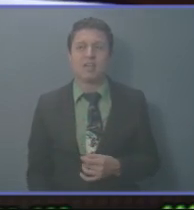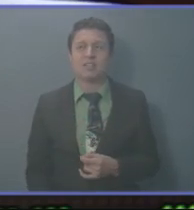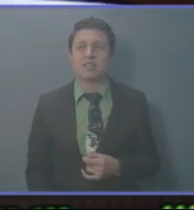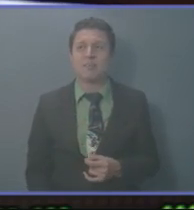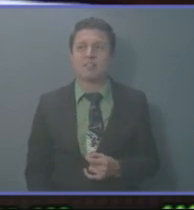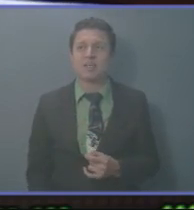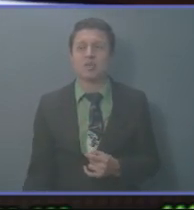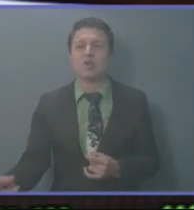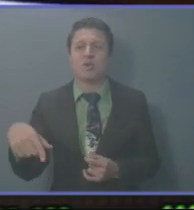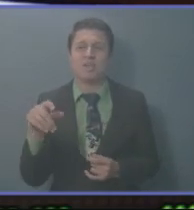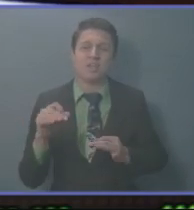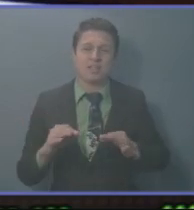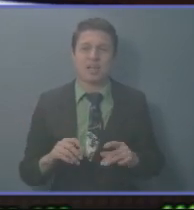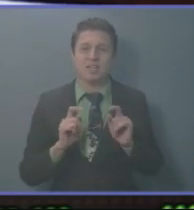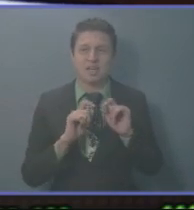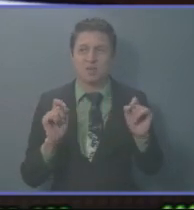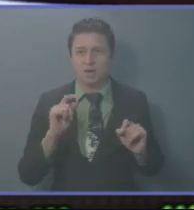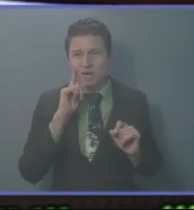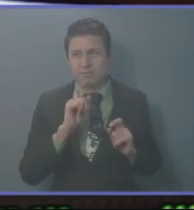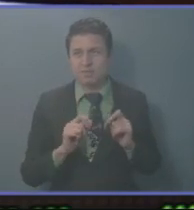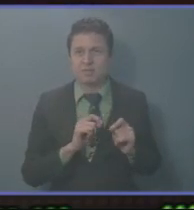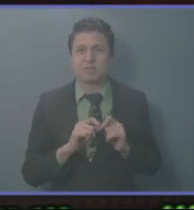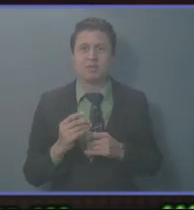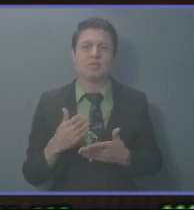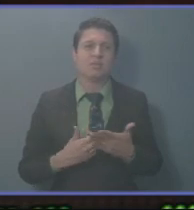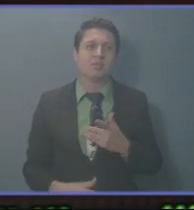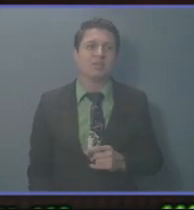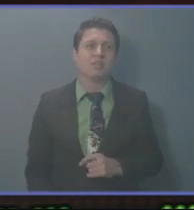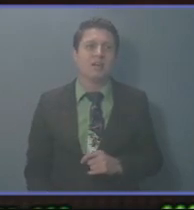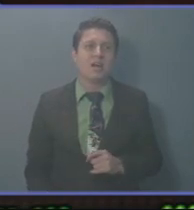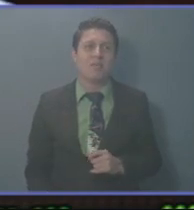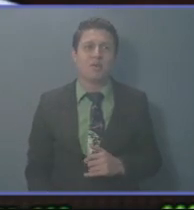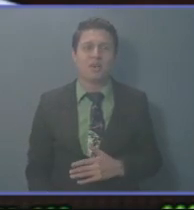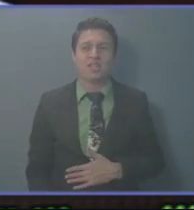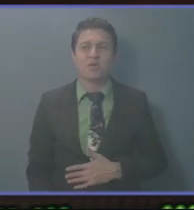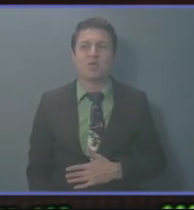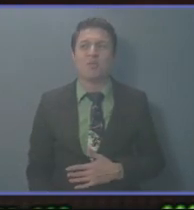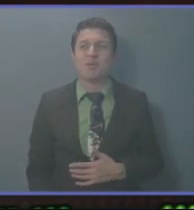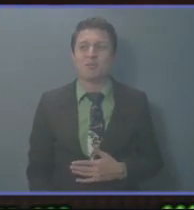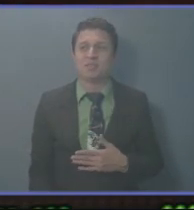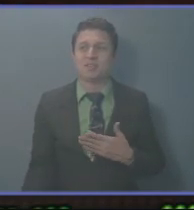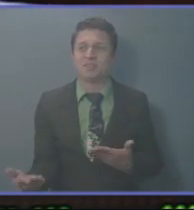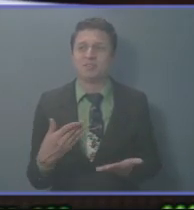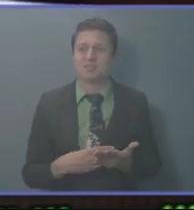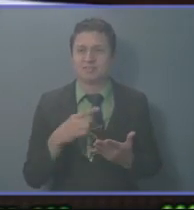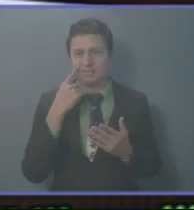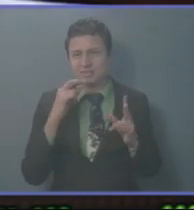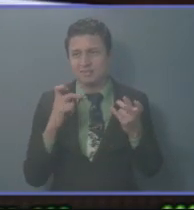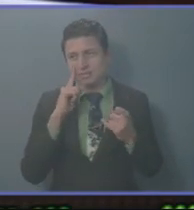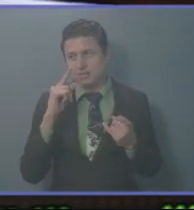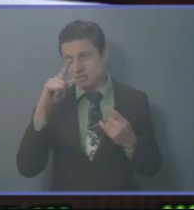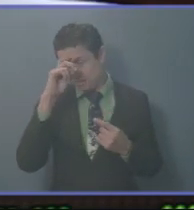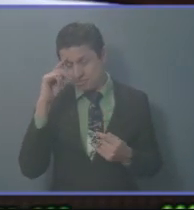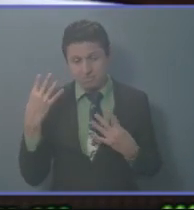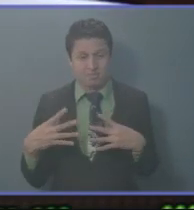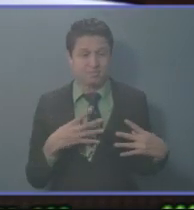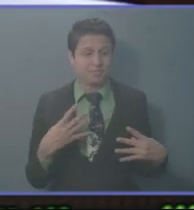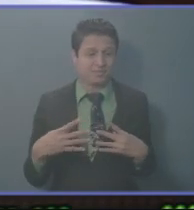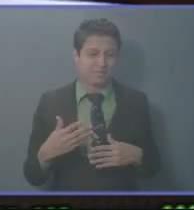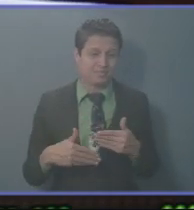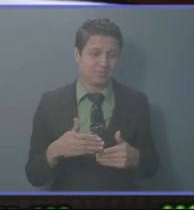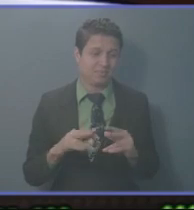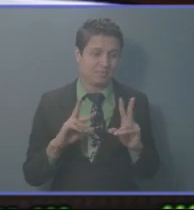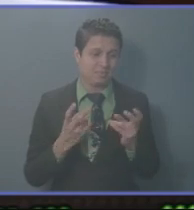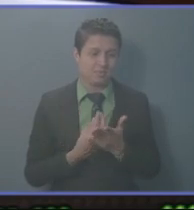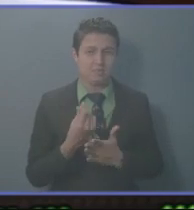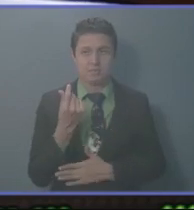sus efectos jurídicos en ciertas coyunturas temporales, y con el propósito de dinamizar más el mercado financiero,